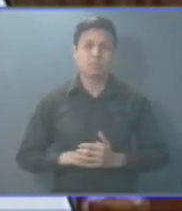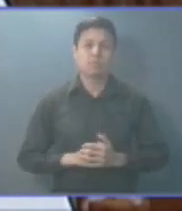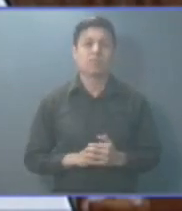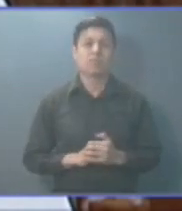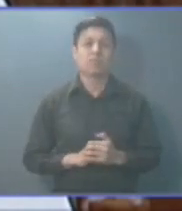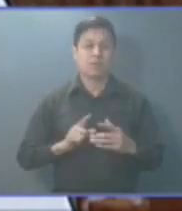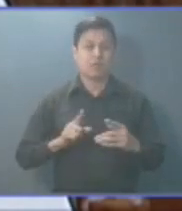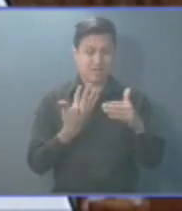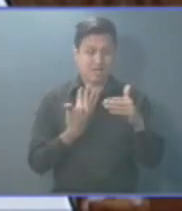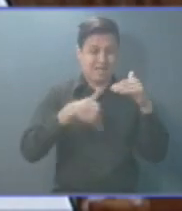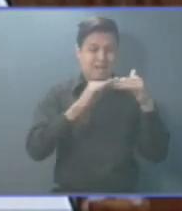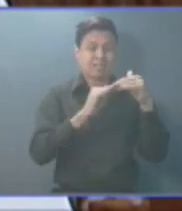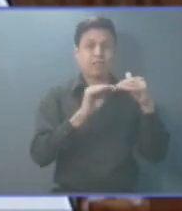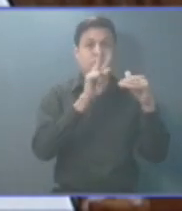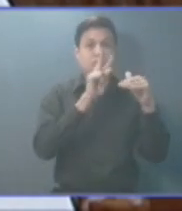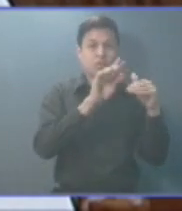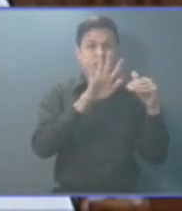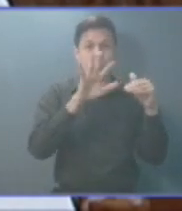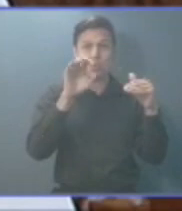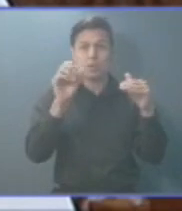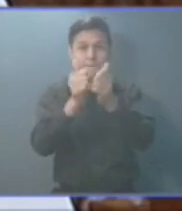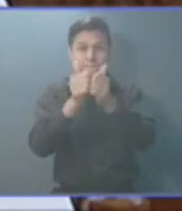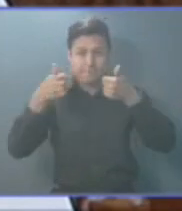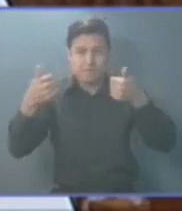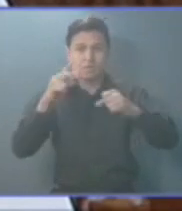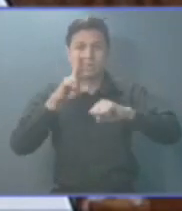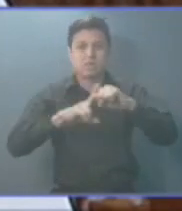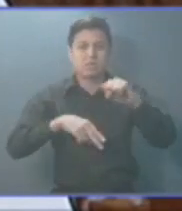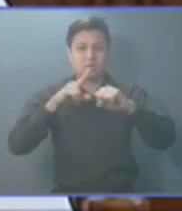monto de hasta $250 millones.